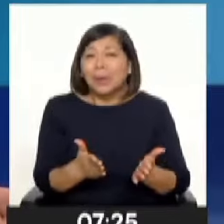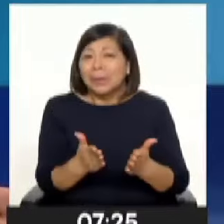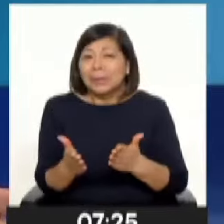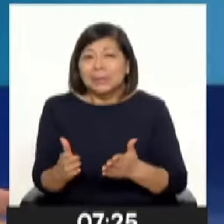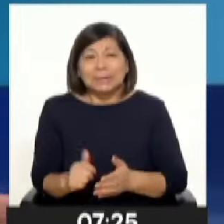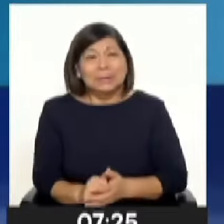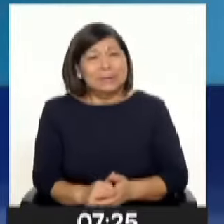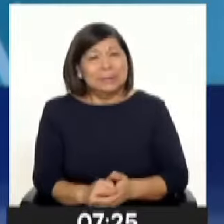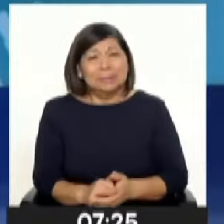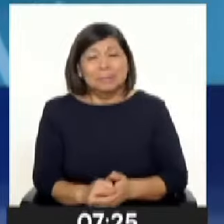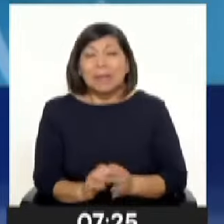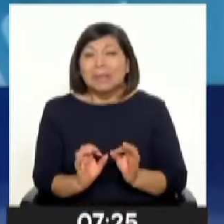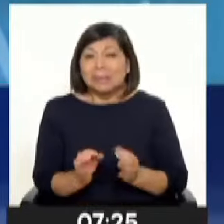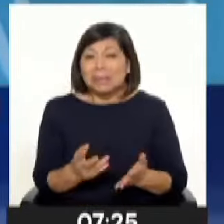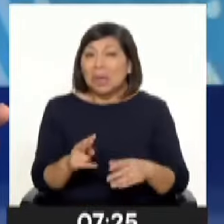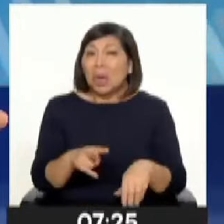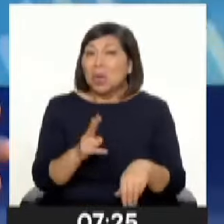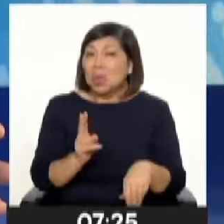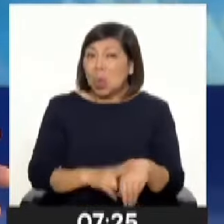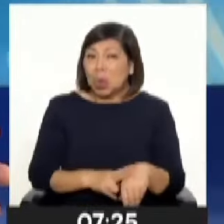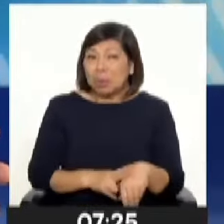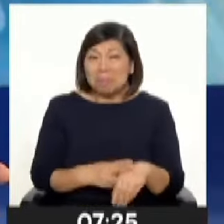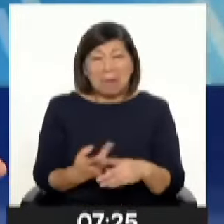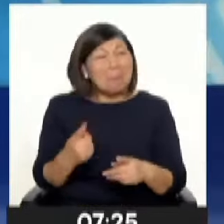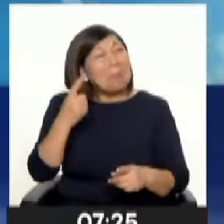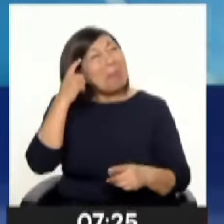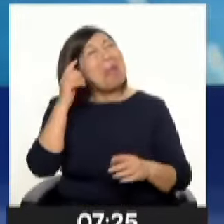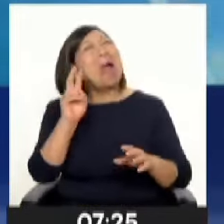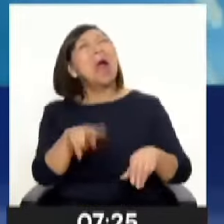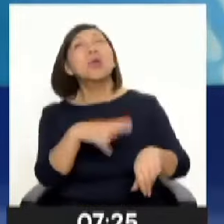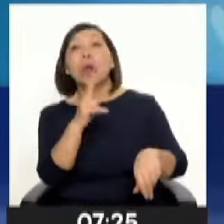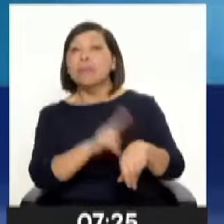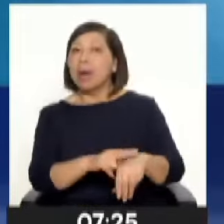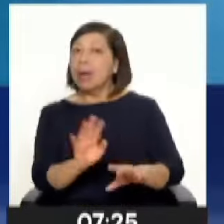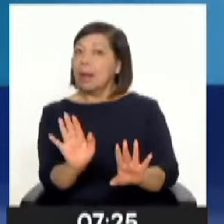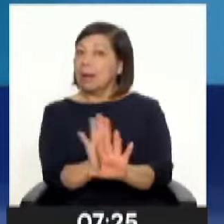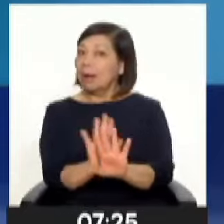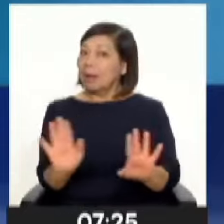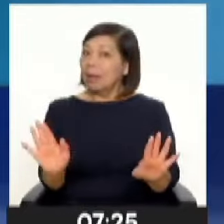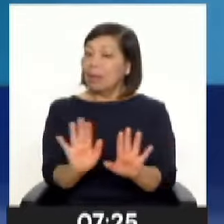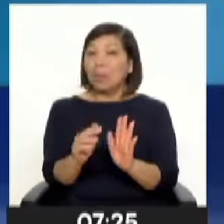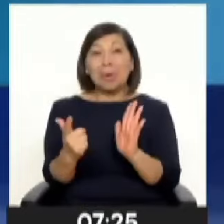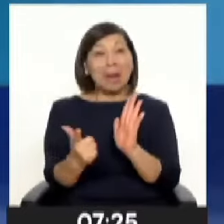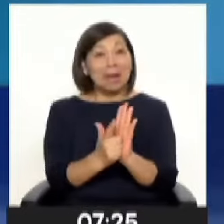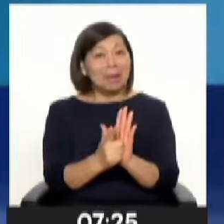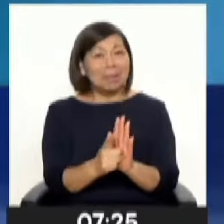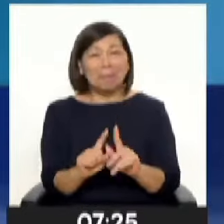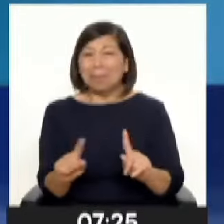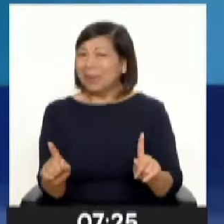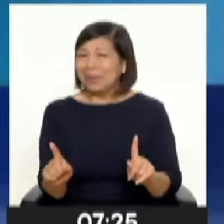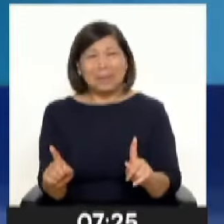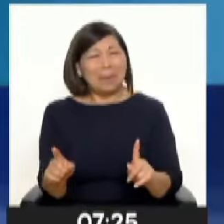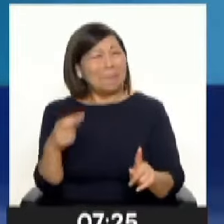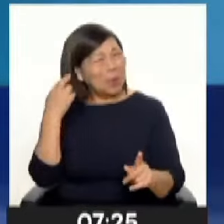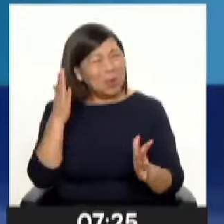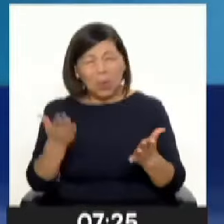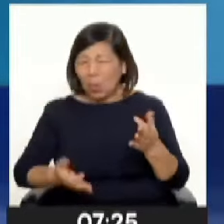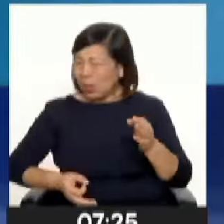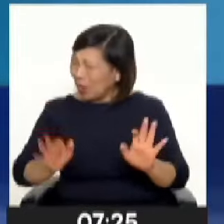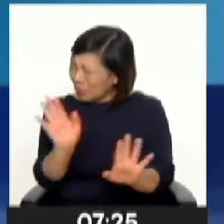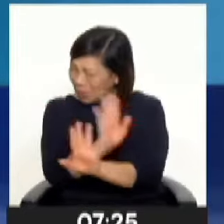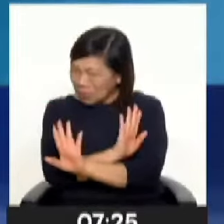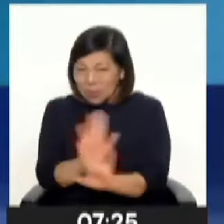extremo. Si esto lo normalizas como tal y esto es abierto con una ley, una norma, por eso que esto no es ni político ni